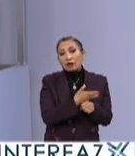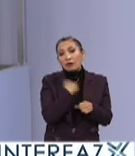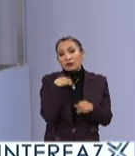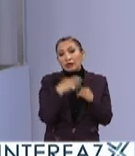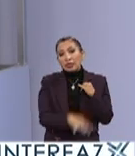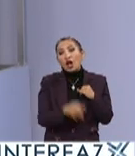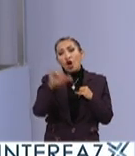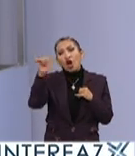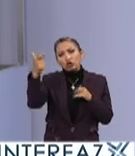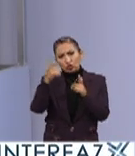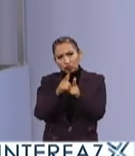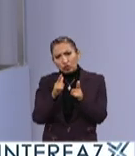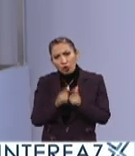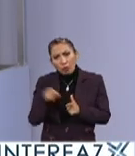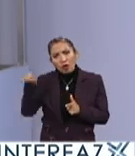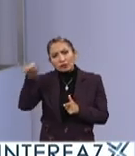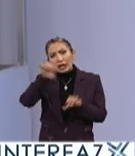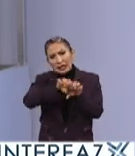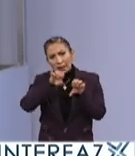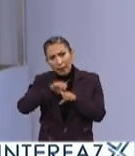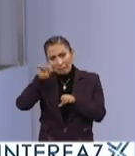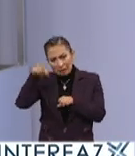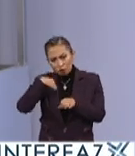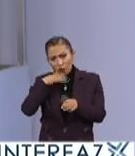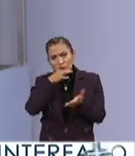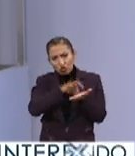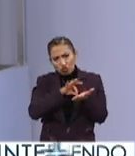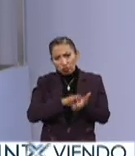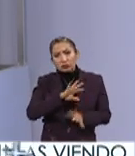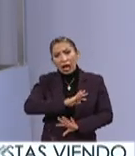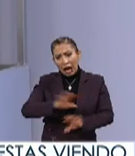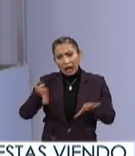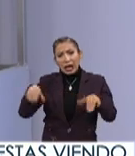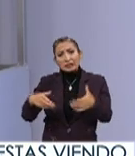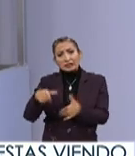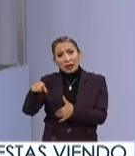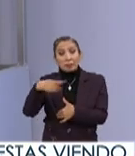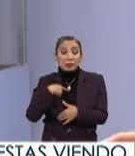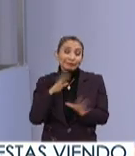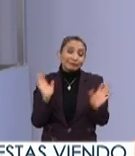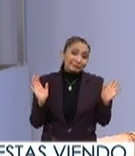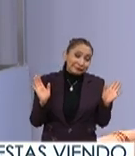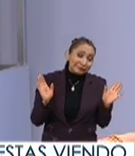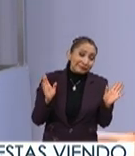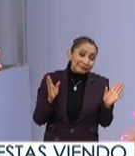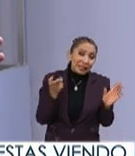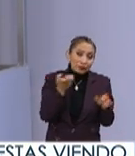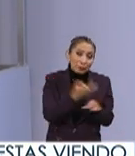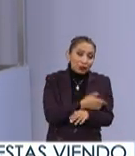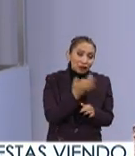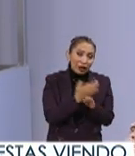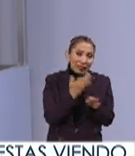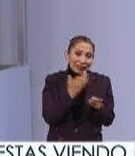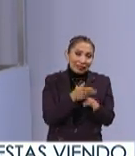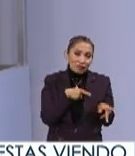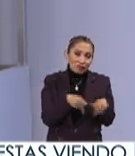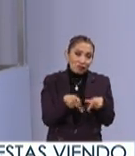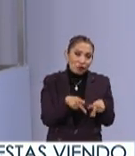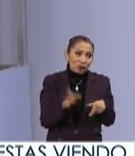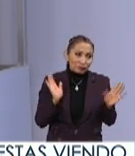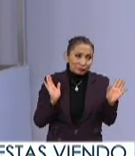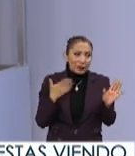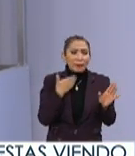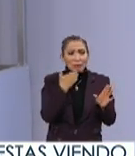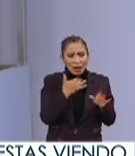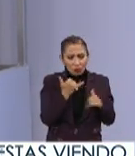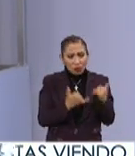final. Los otros grupos con equipos con esa misma cantidad ya lo hicieron, pero bueno, eso es lo que pasa en estos momentos Pues en sí. el fútbol. Está